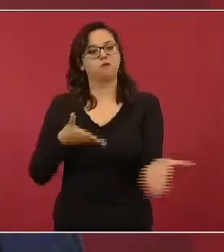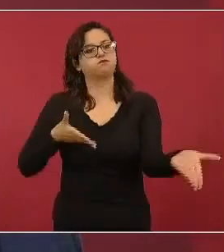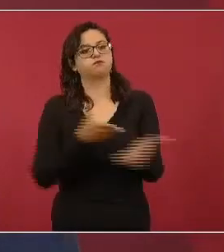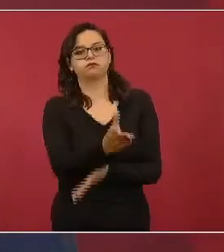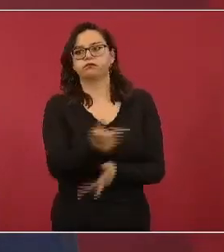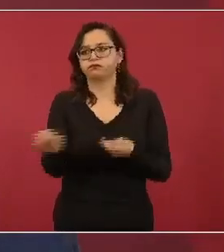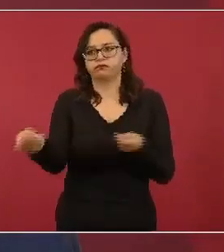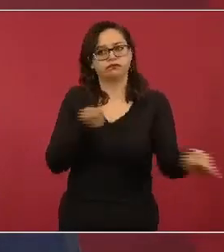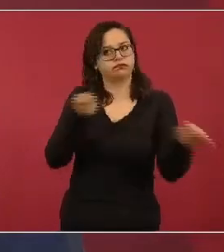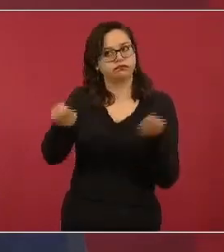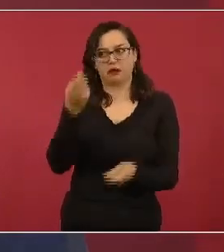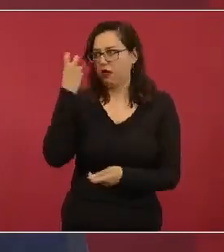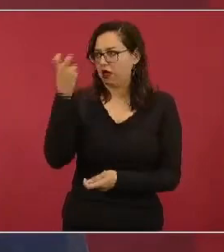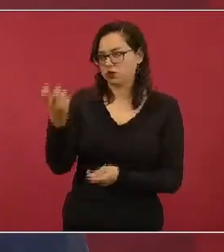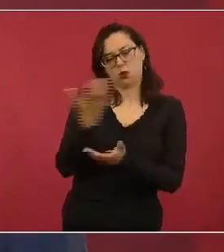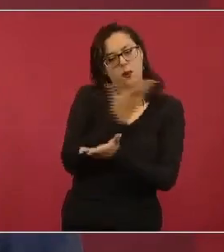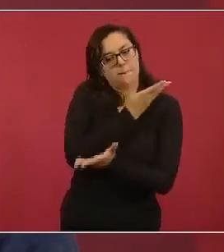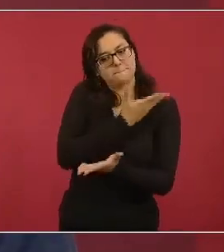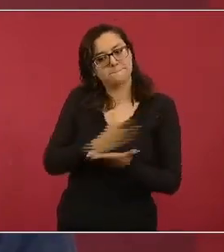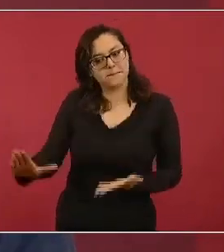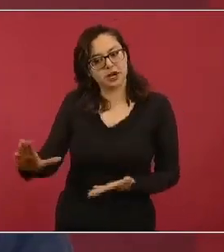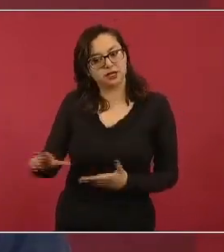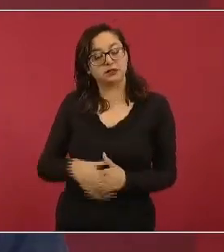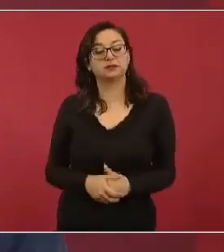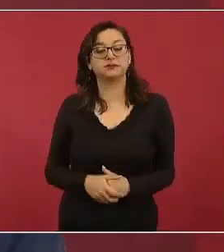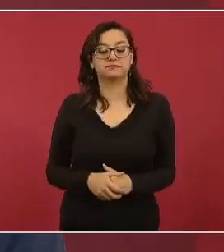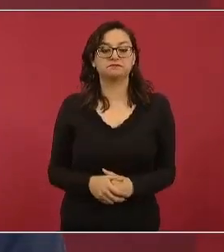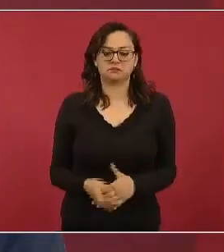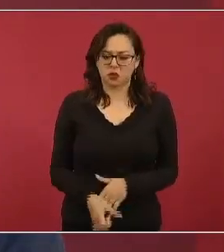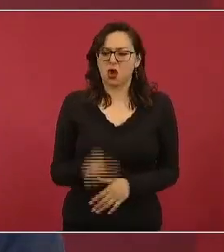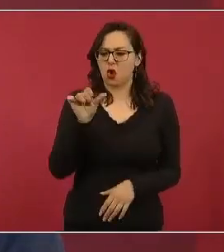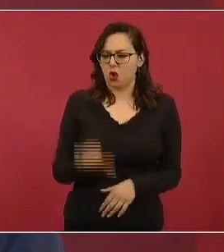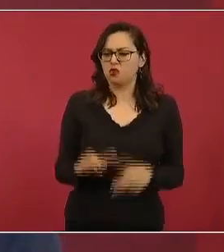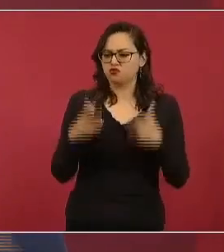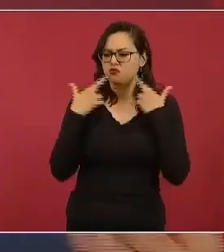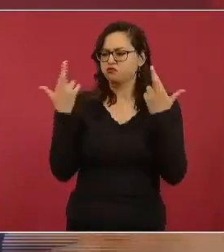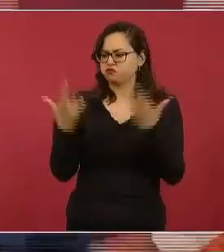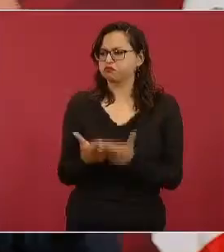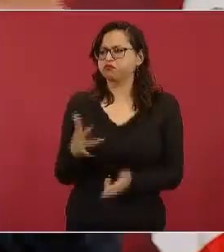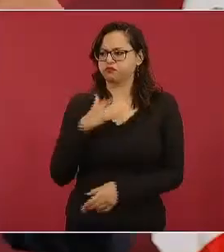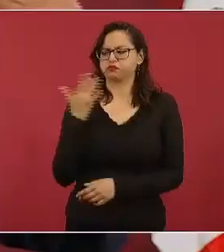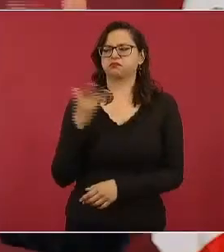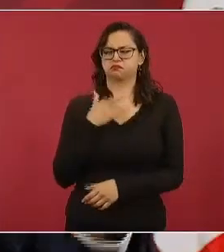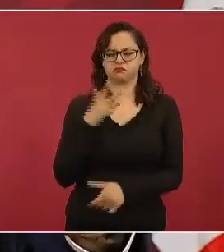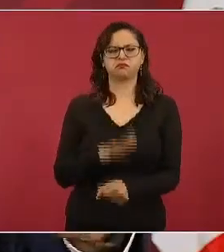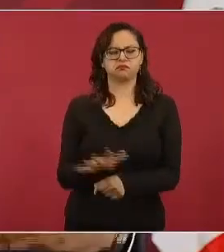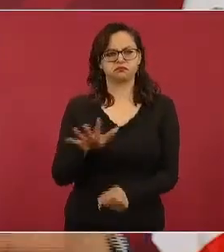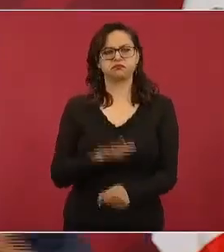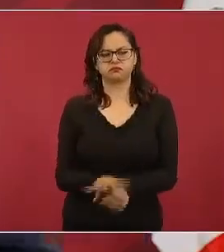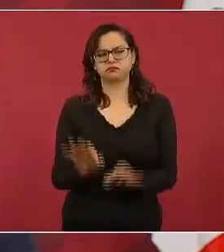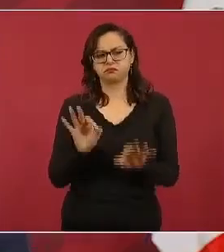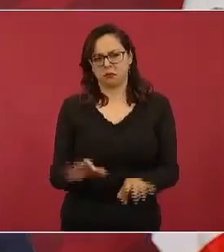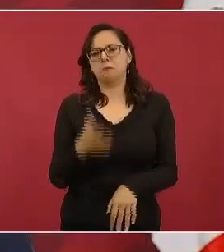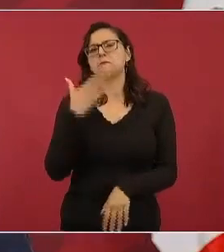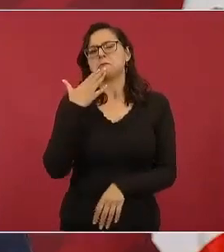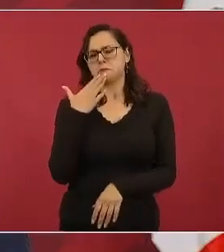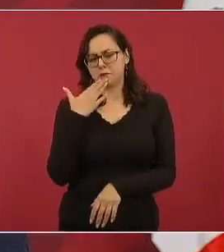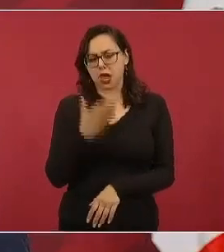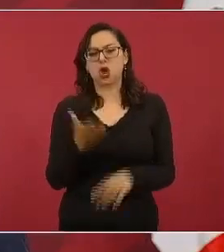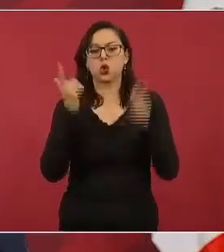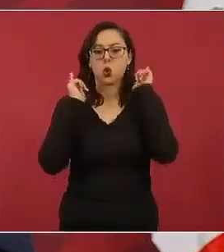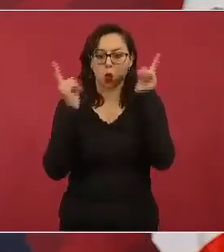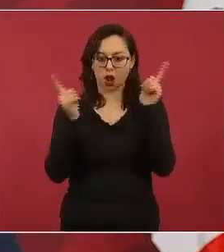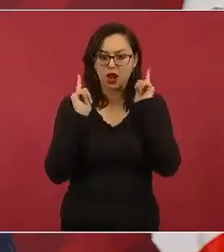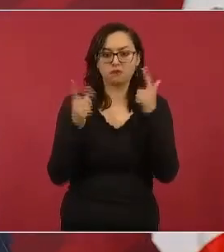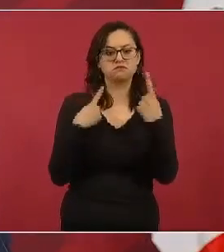Entonces, yo espero que sea una muy buena reunión, porque vamos nosotros